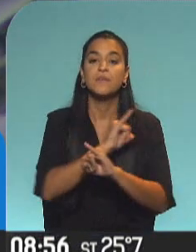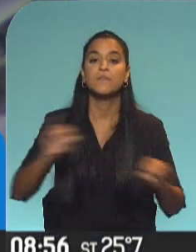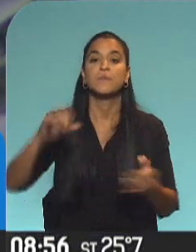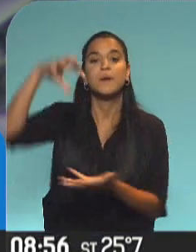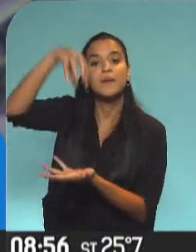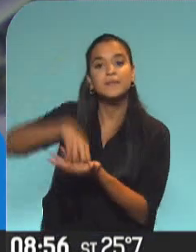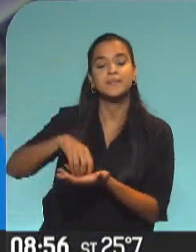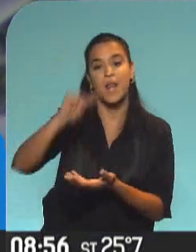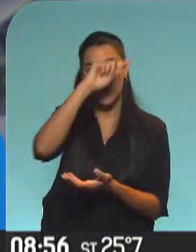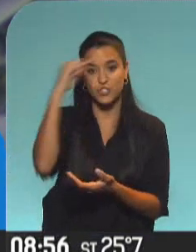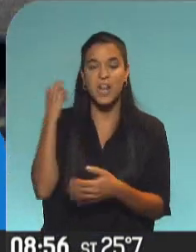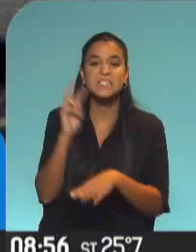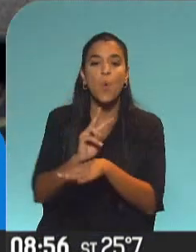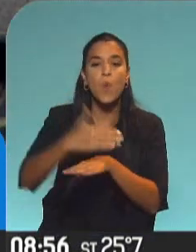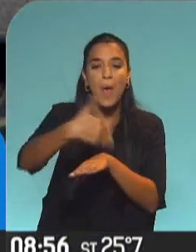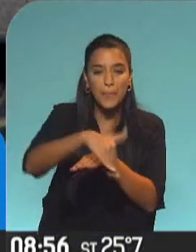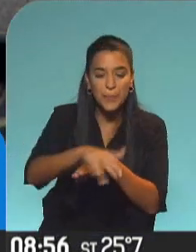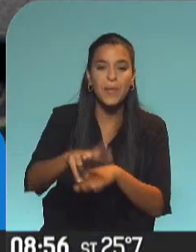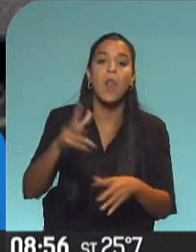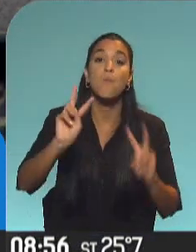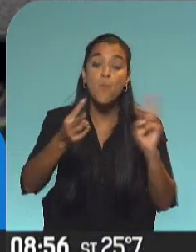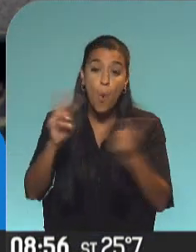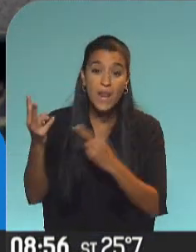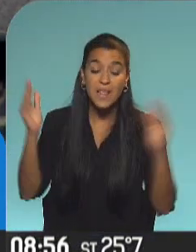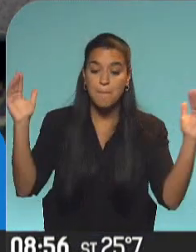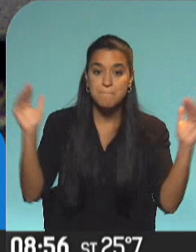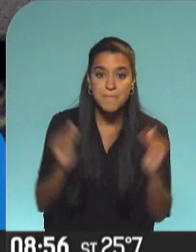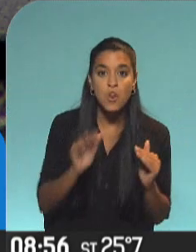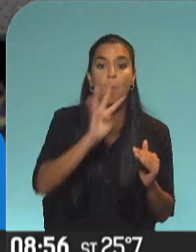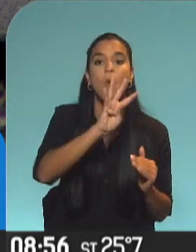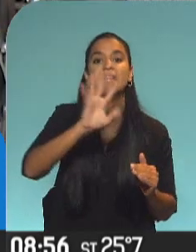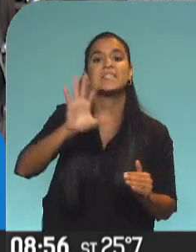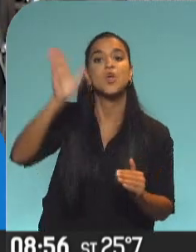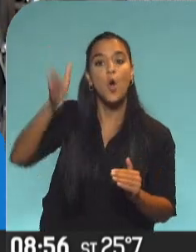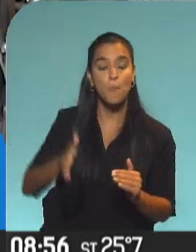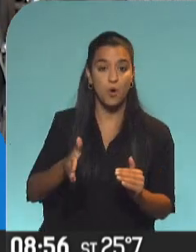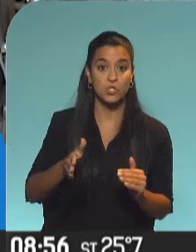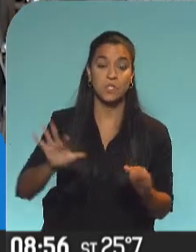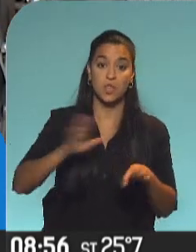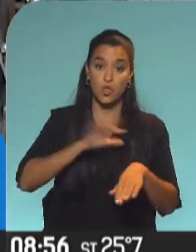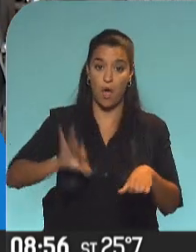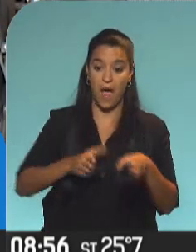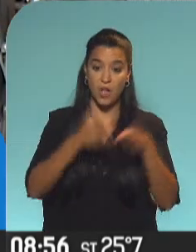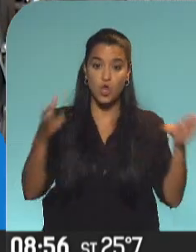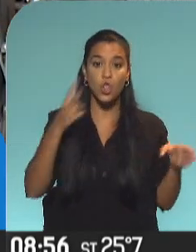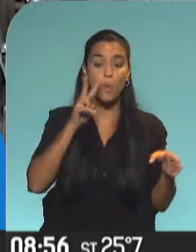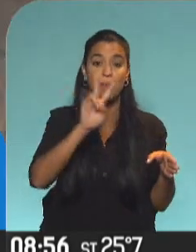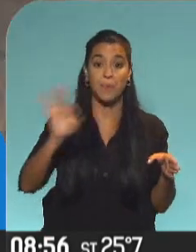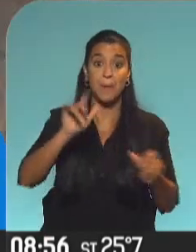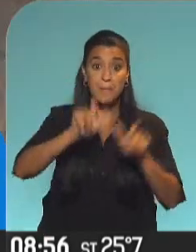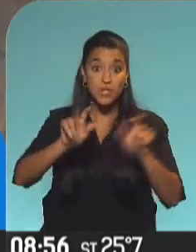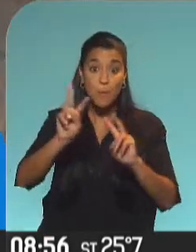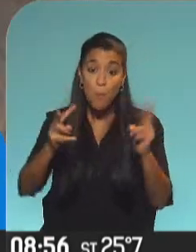de seguridad vial las muertes en siniestros de tránsito bajaron un 45% durante 2000 20 horas que perdieron la vida